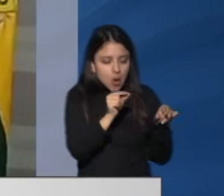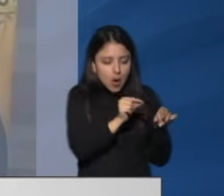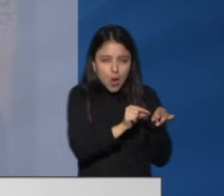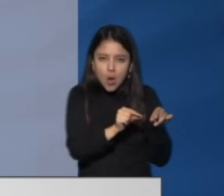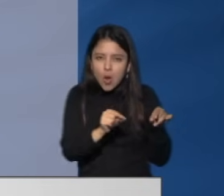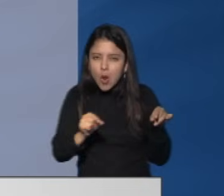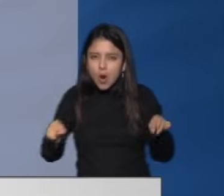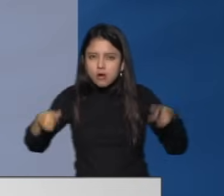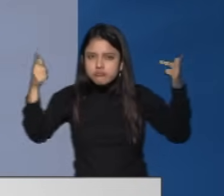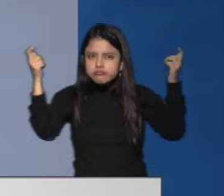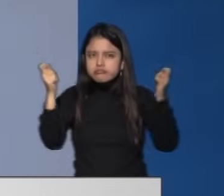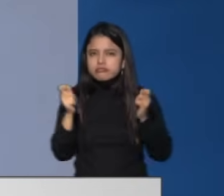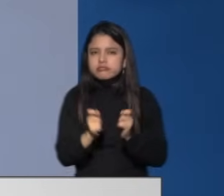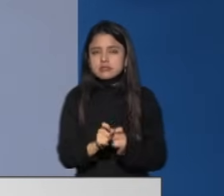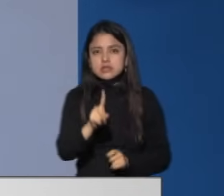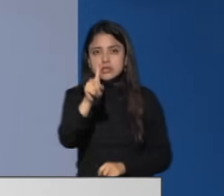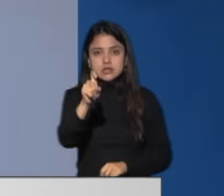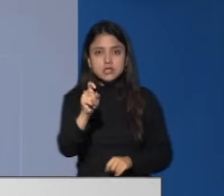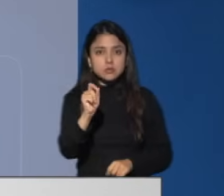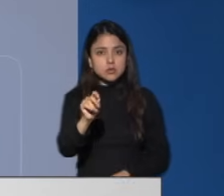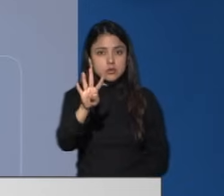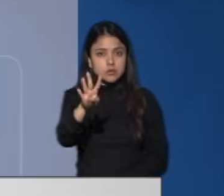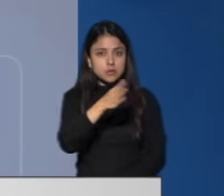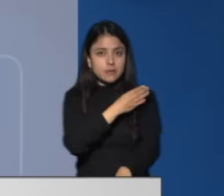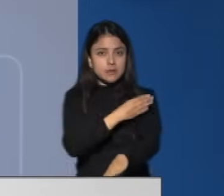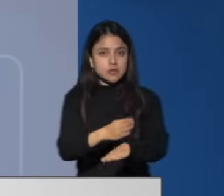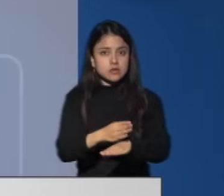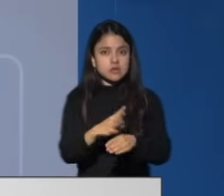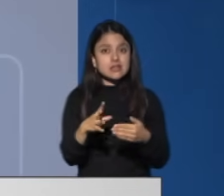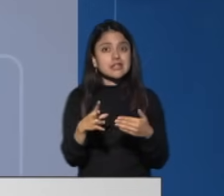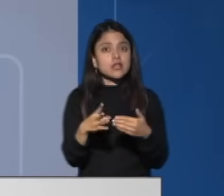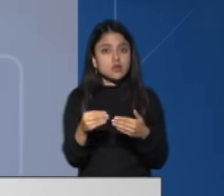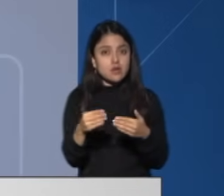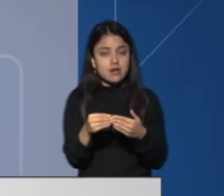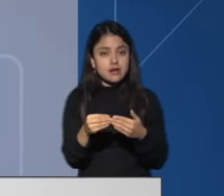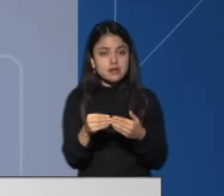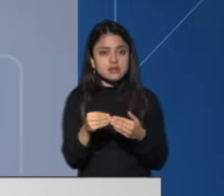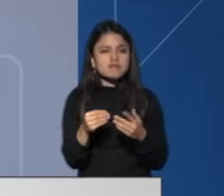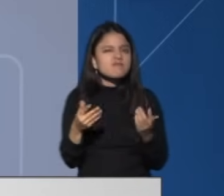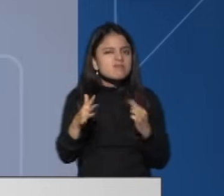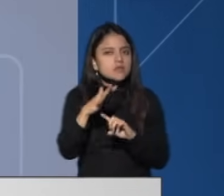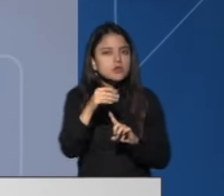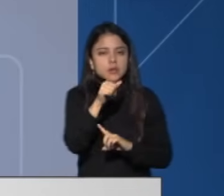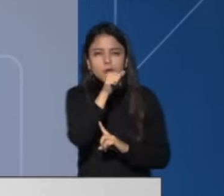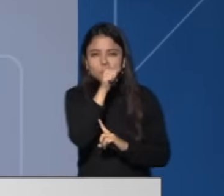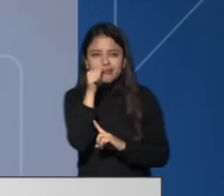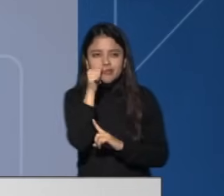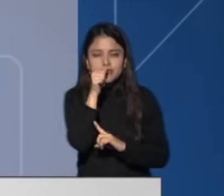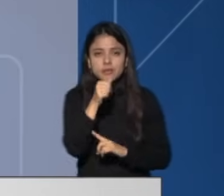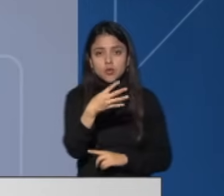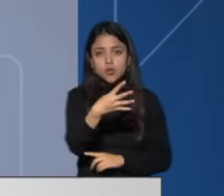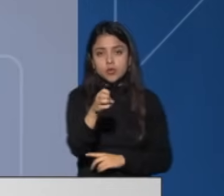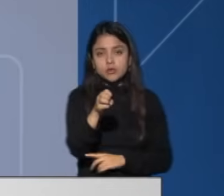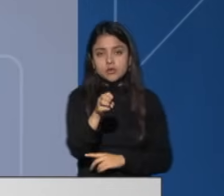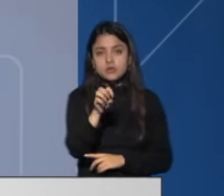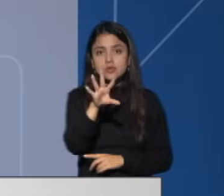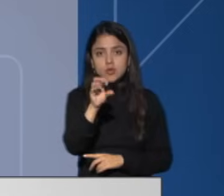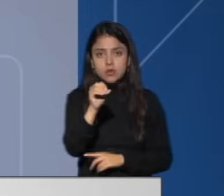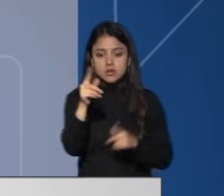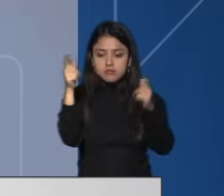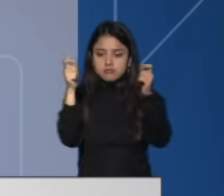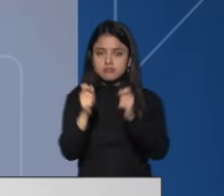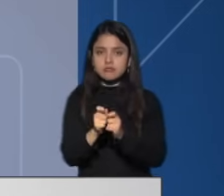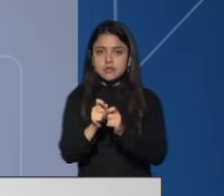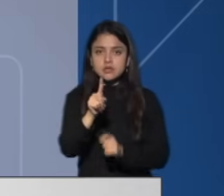valor alcanzaría un aproximado de 6.4 millones de dólares. En total, 480 paquetes fueron incautados para un total